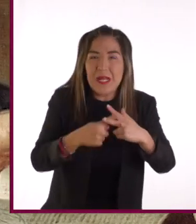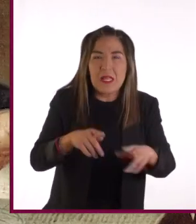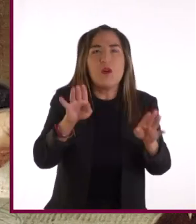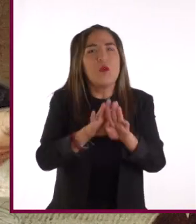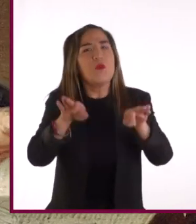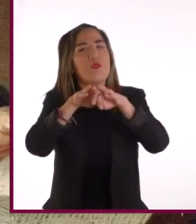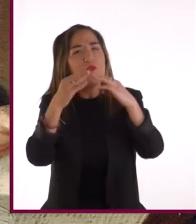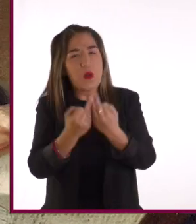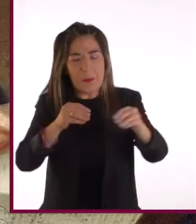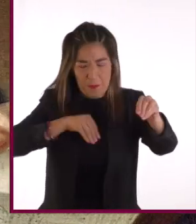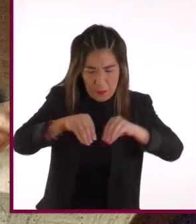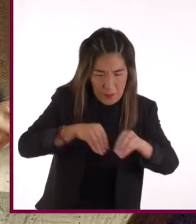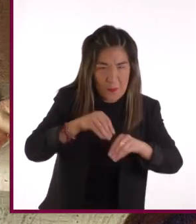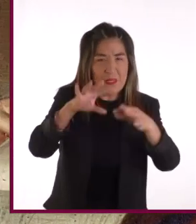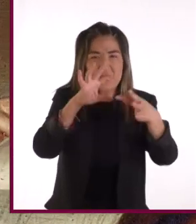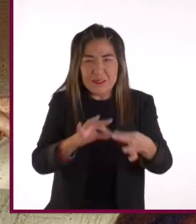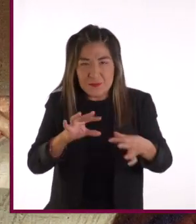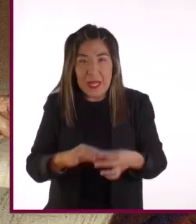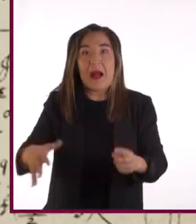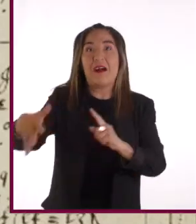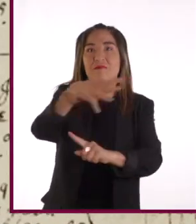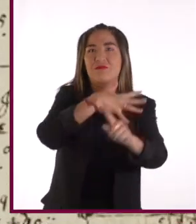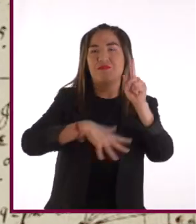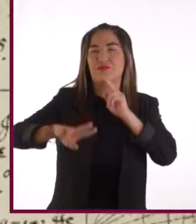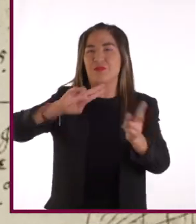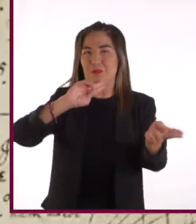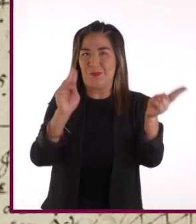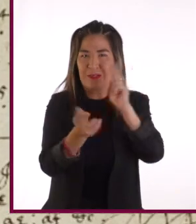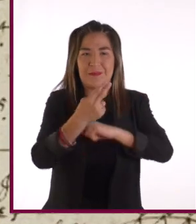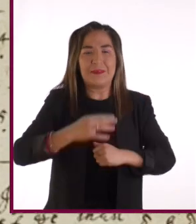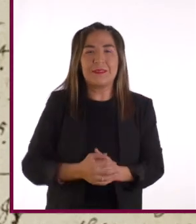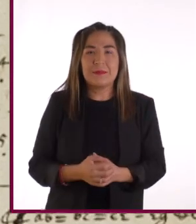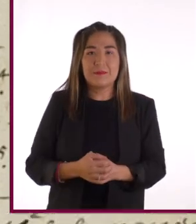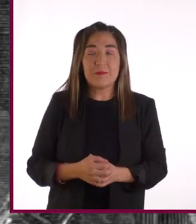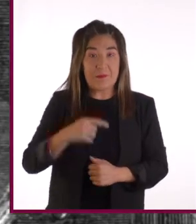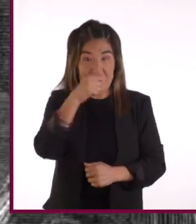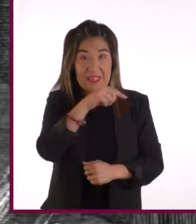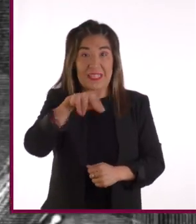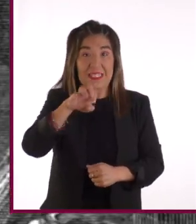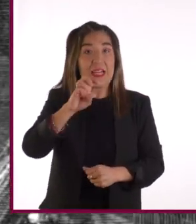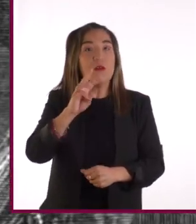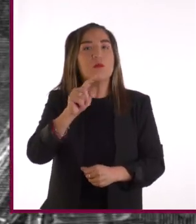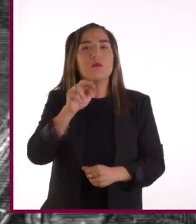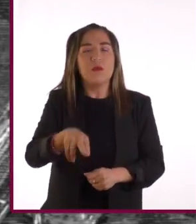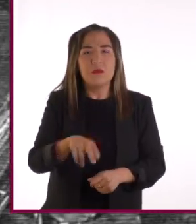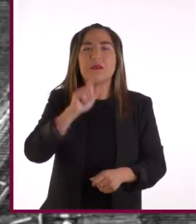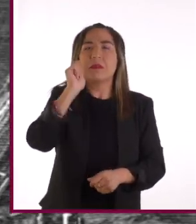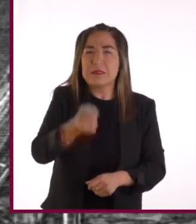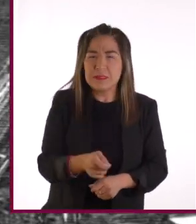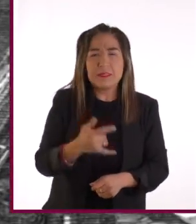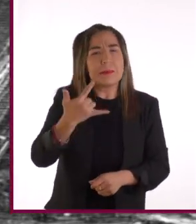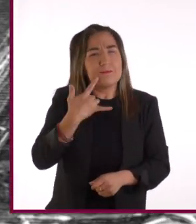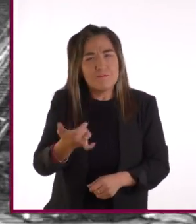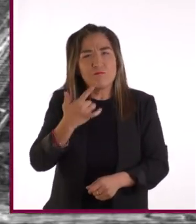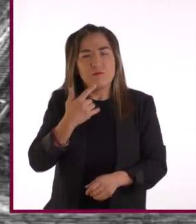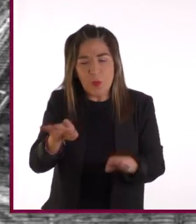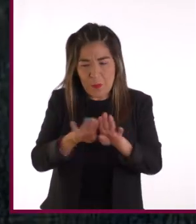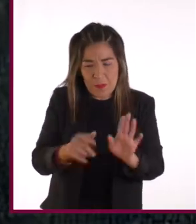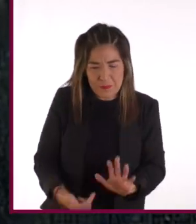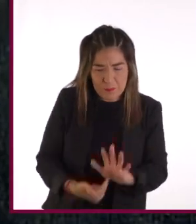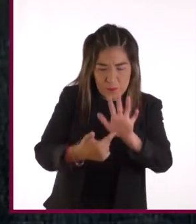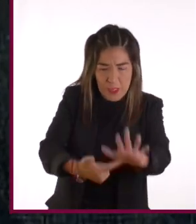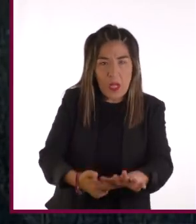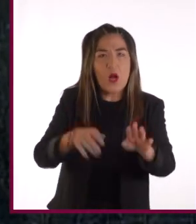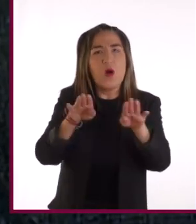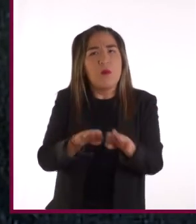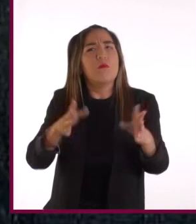para explicar cualquier tipo de movimientos en todo el universo. El trabajo de Newton consistió en observar los